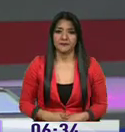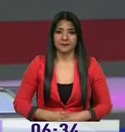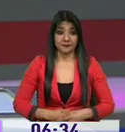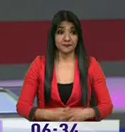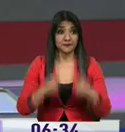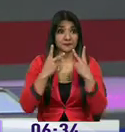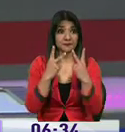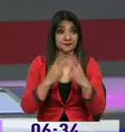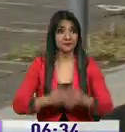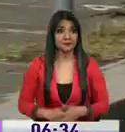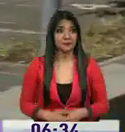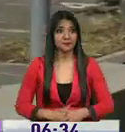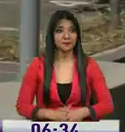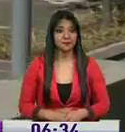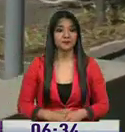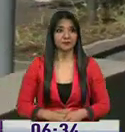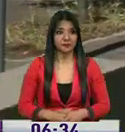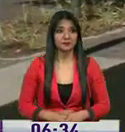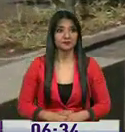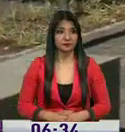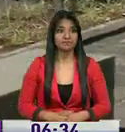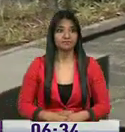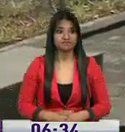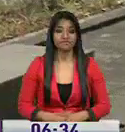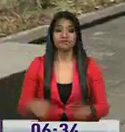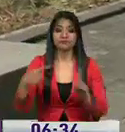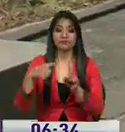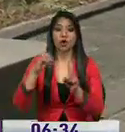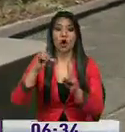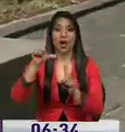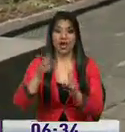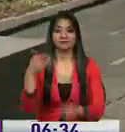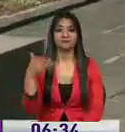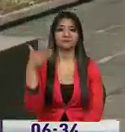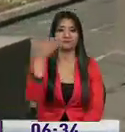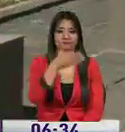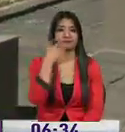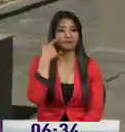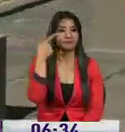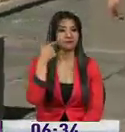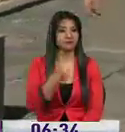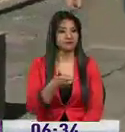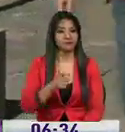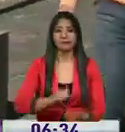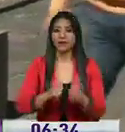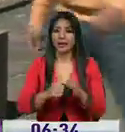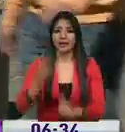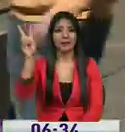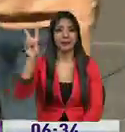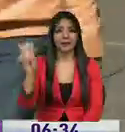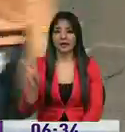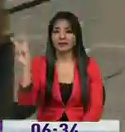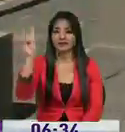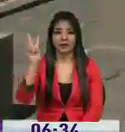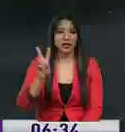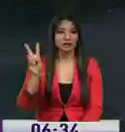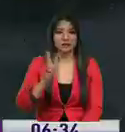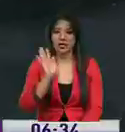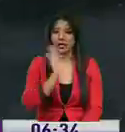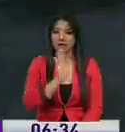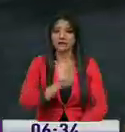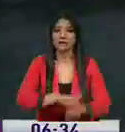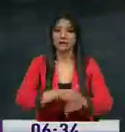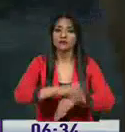Veamos. Una vez más, Olavini se presentó ante la Fiscalía, como lo hace cada viernes, desde que se le aplicaron las